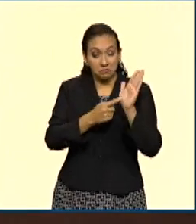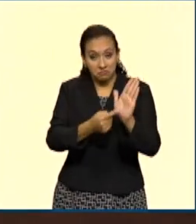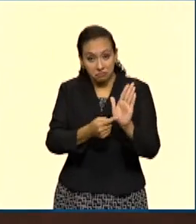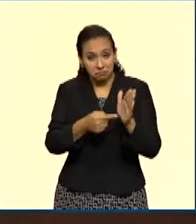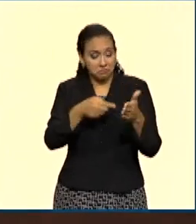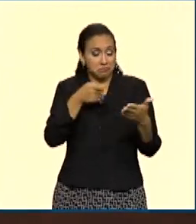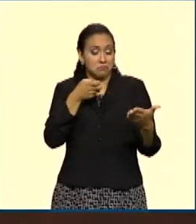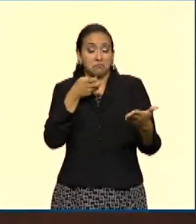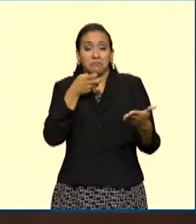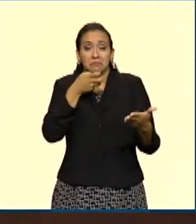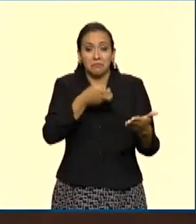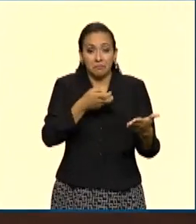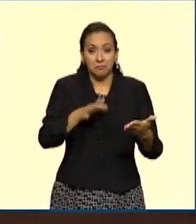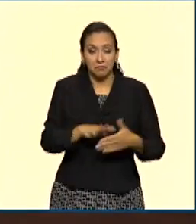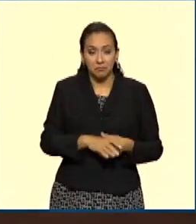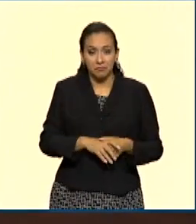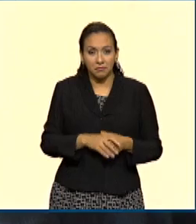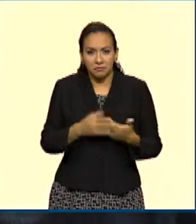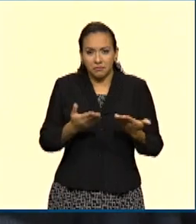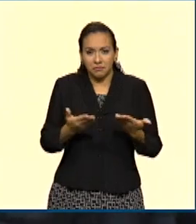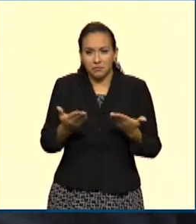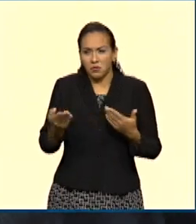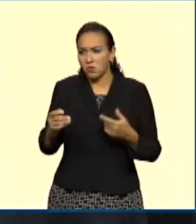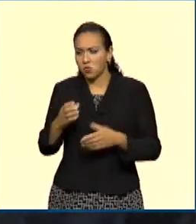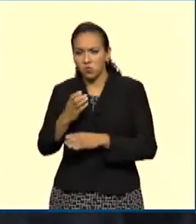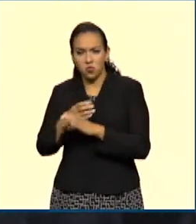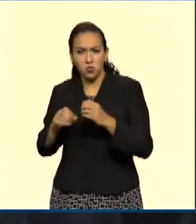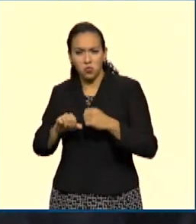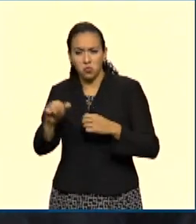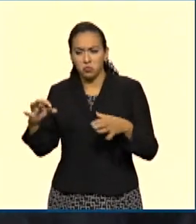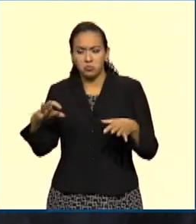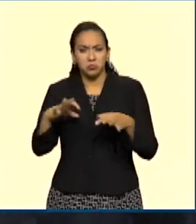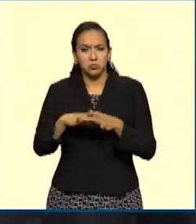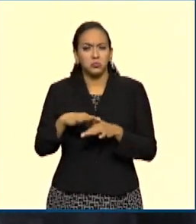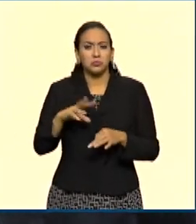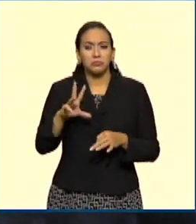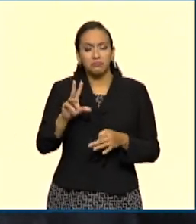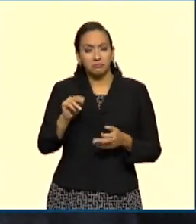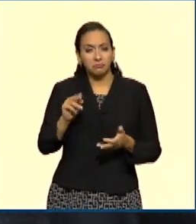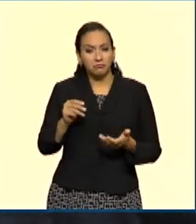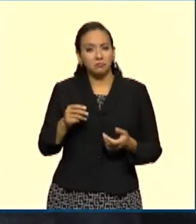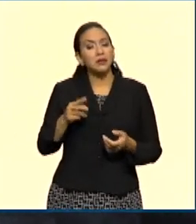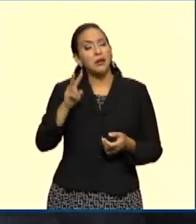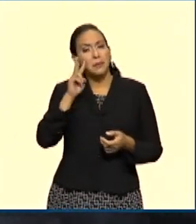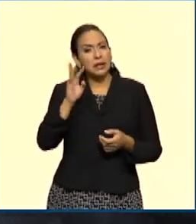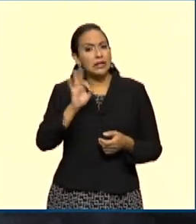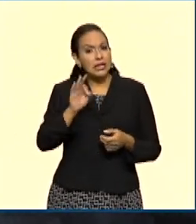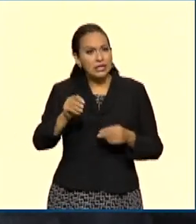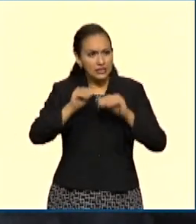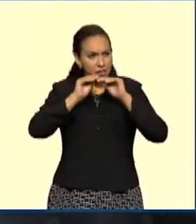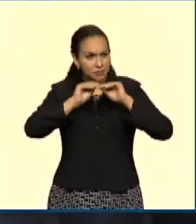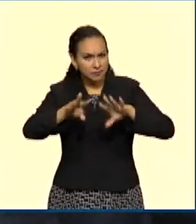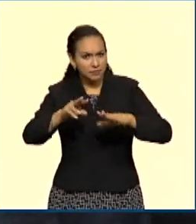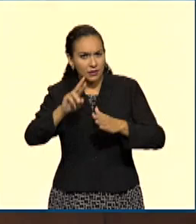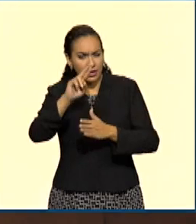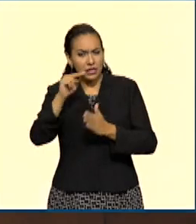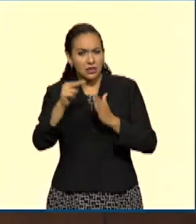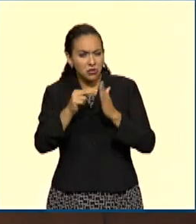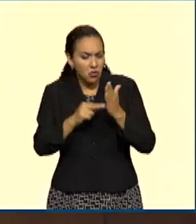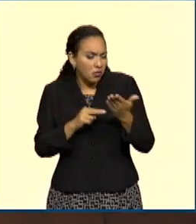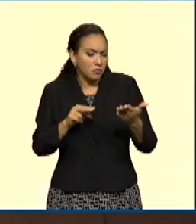son indicios que no se robustecen con otros elementos de convicción para advertir la posible vulneración a la